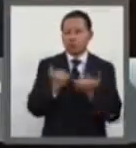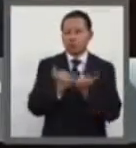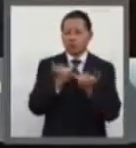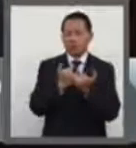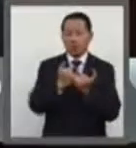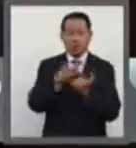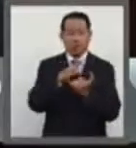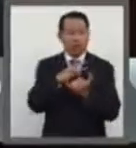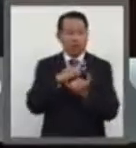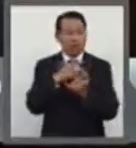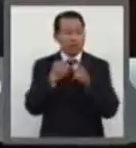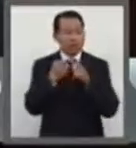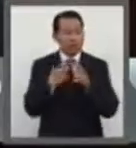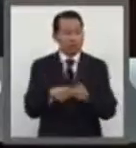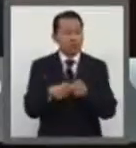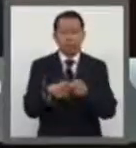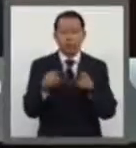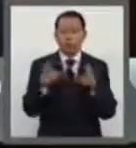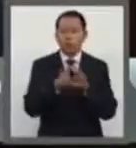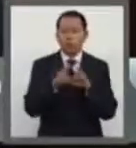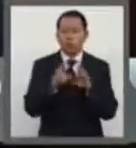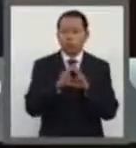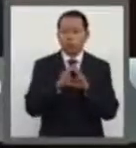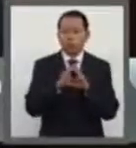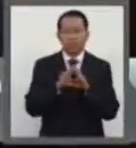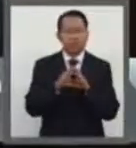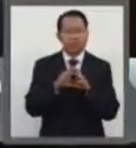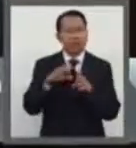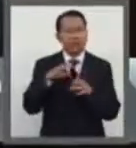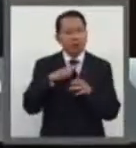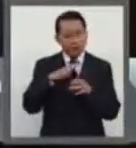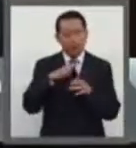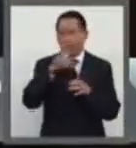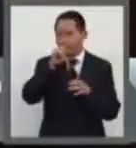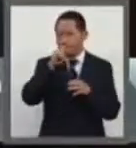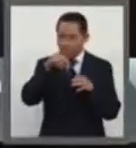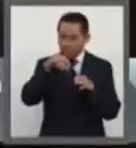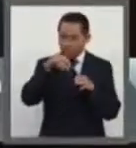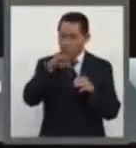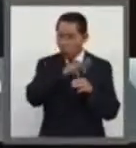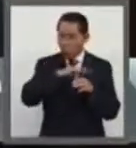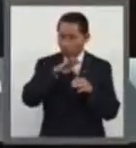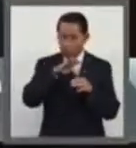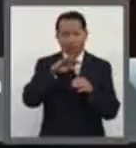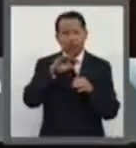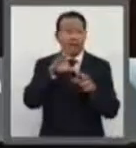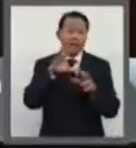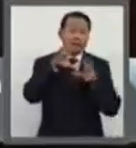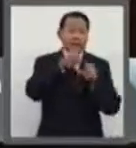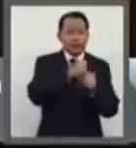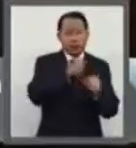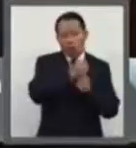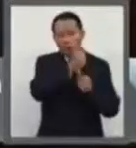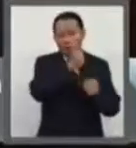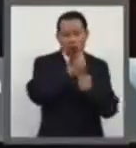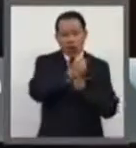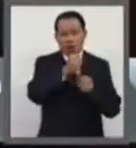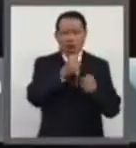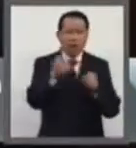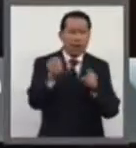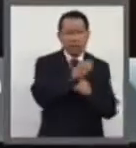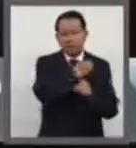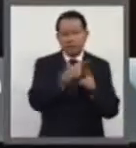desde su ingreso, que fue ingresado y detenido con golpes, al interior,